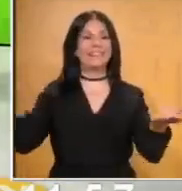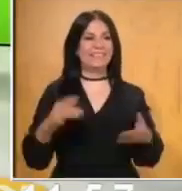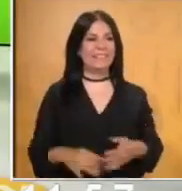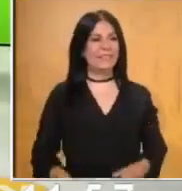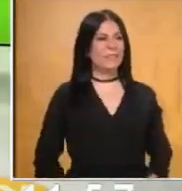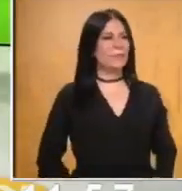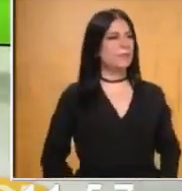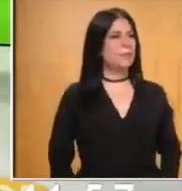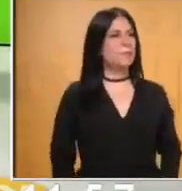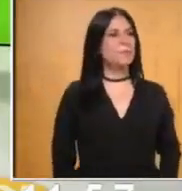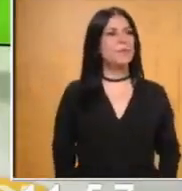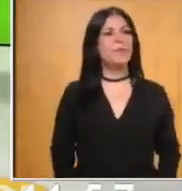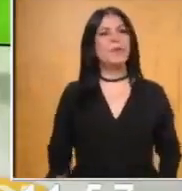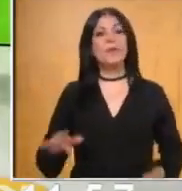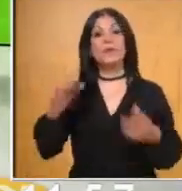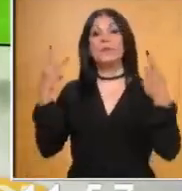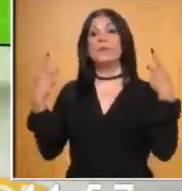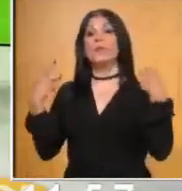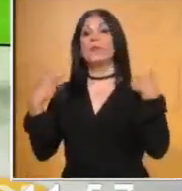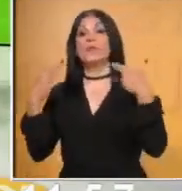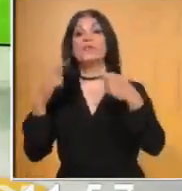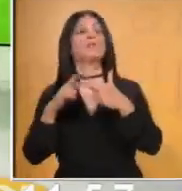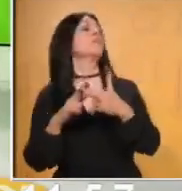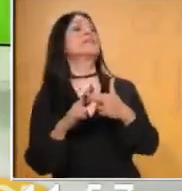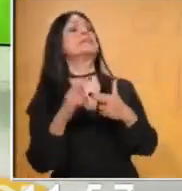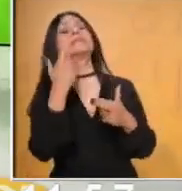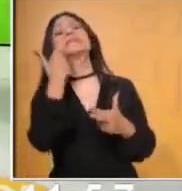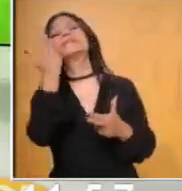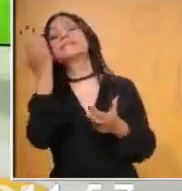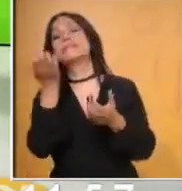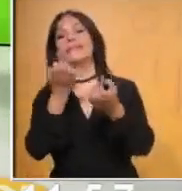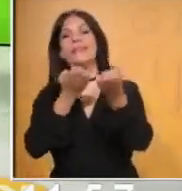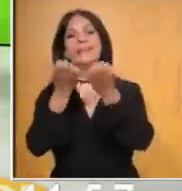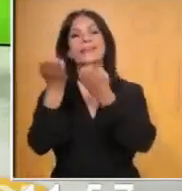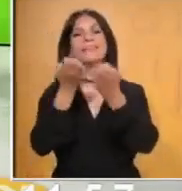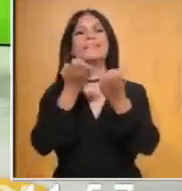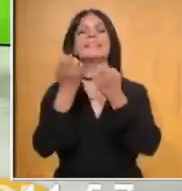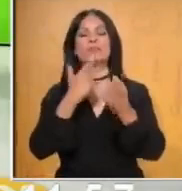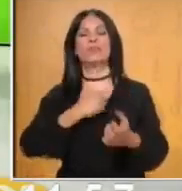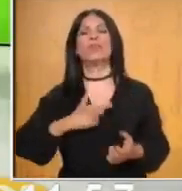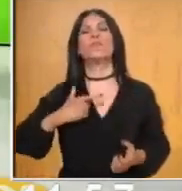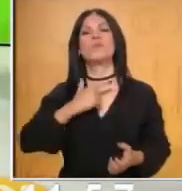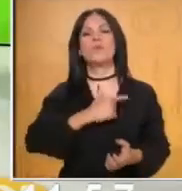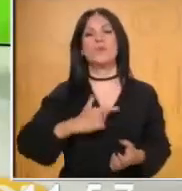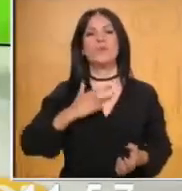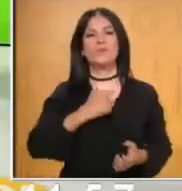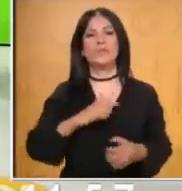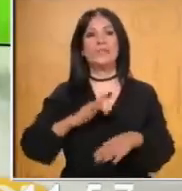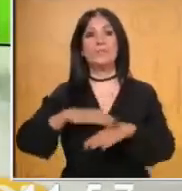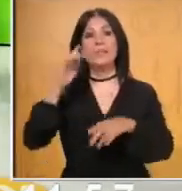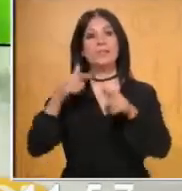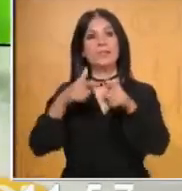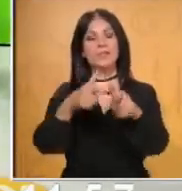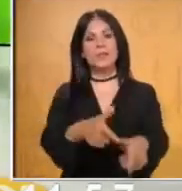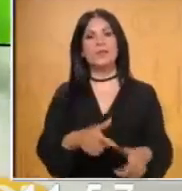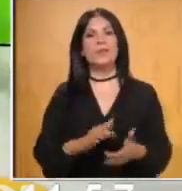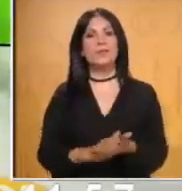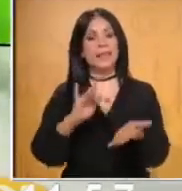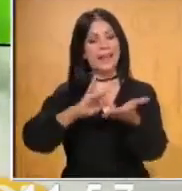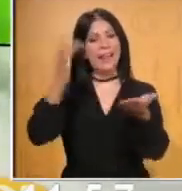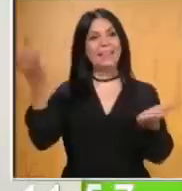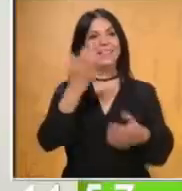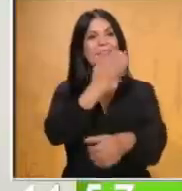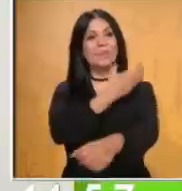gracias, maestros. Y yo ya me quería poner a hacer ejercicio afuera, pero bueno, ahorita terminando vamos a continuar. Gracias, gracias por habernos